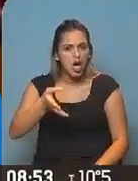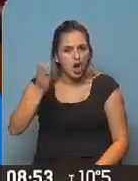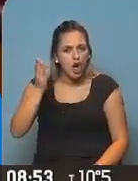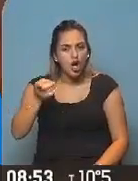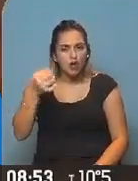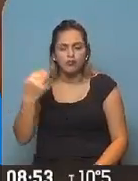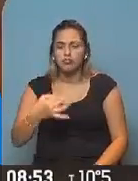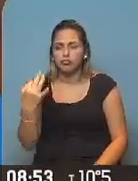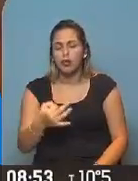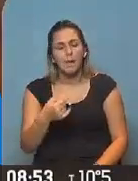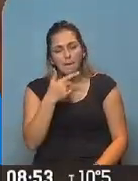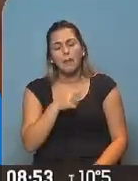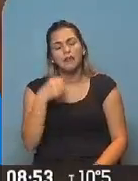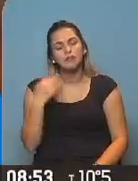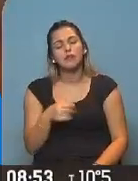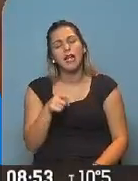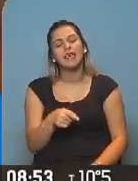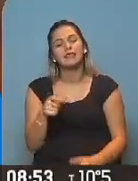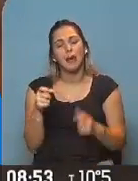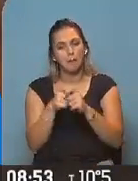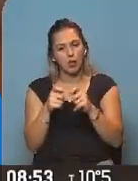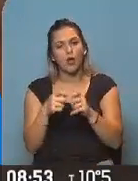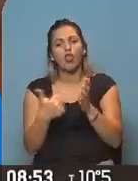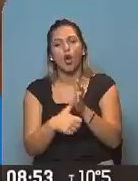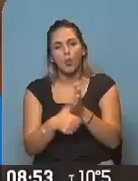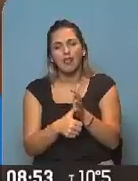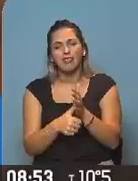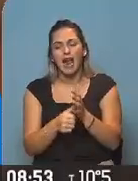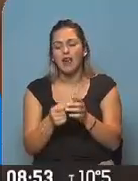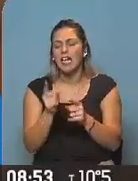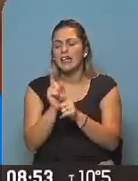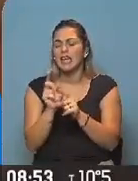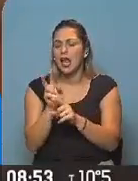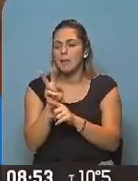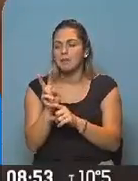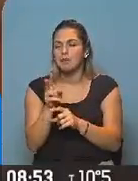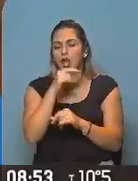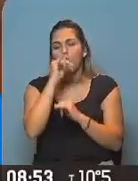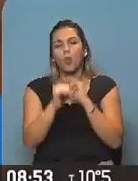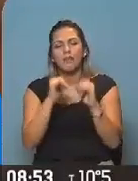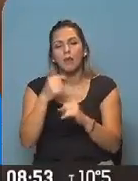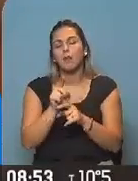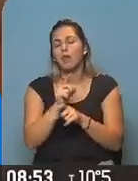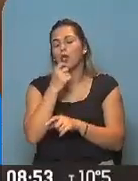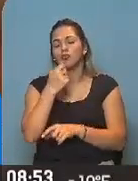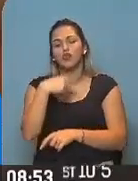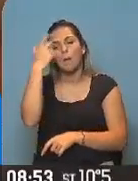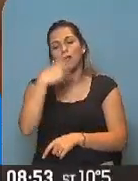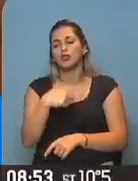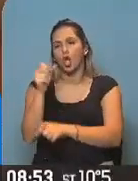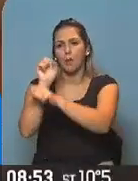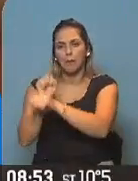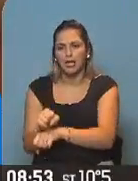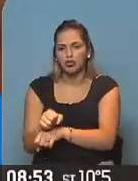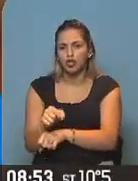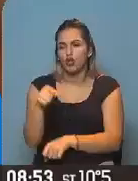que tiene el documental es que desestigmatiza, ¿no?, lo que uno tiene como imaginación